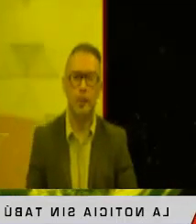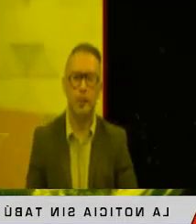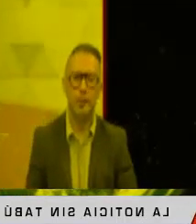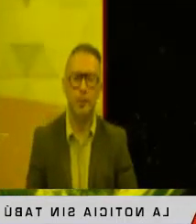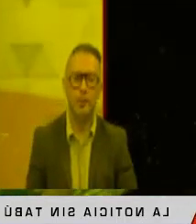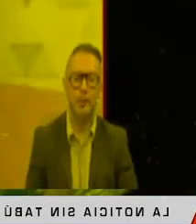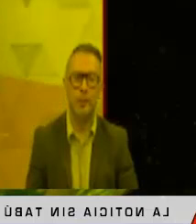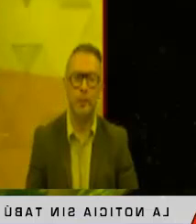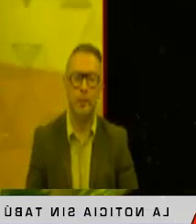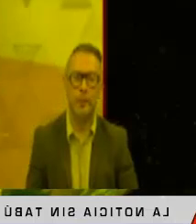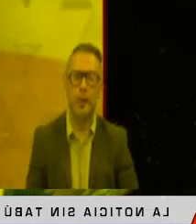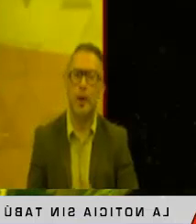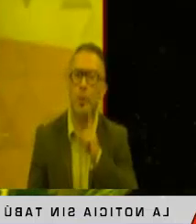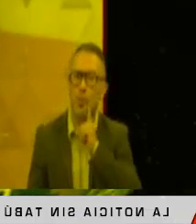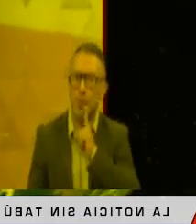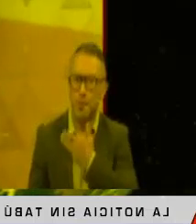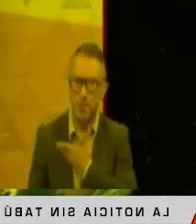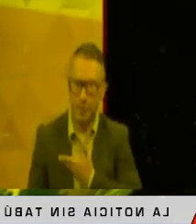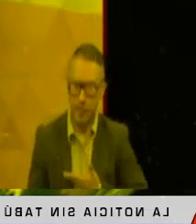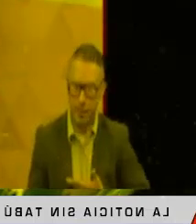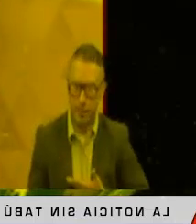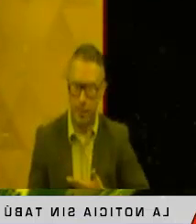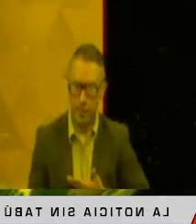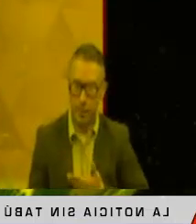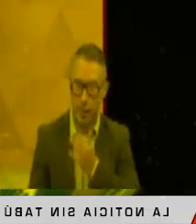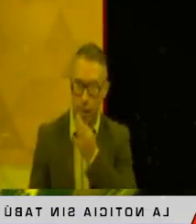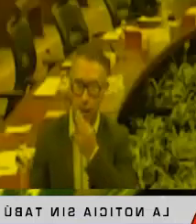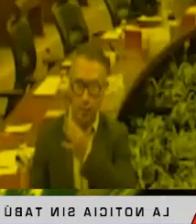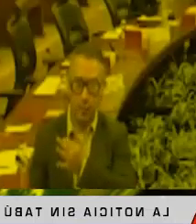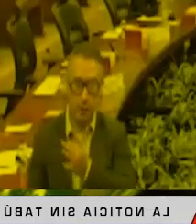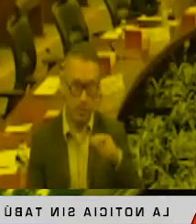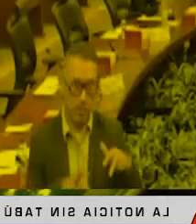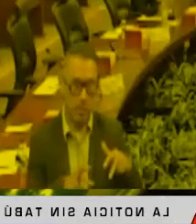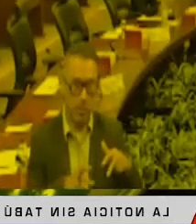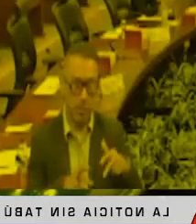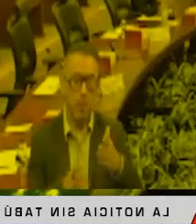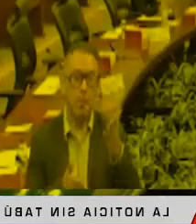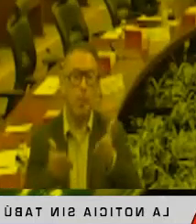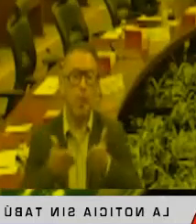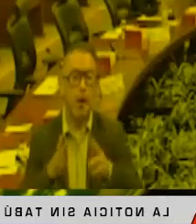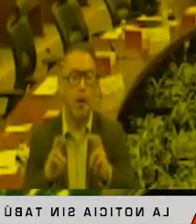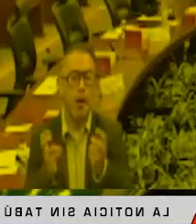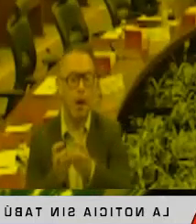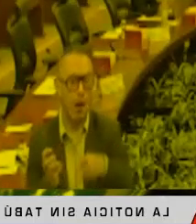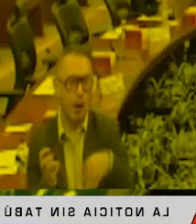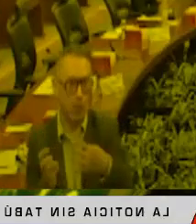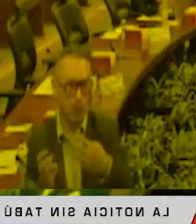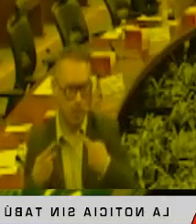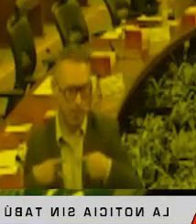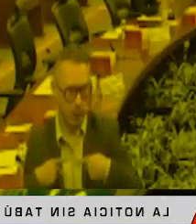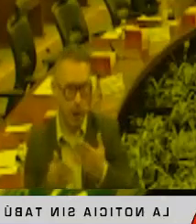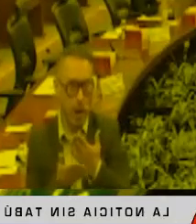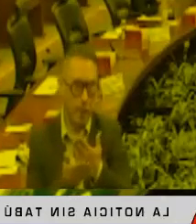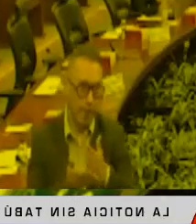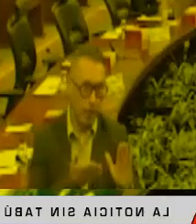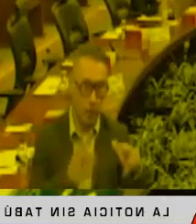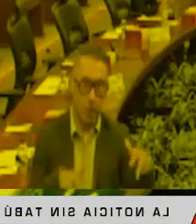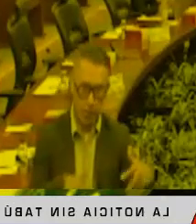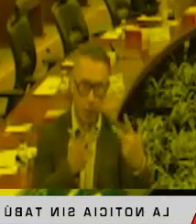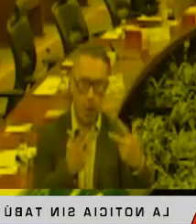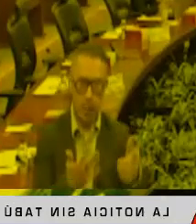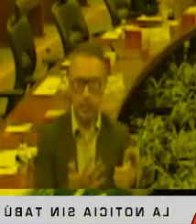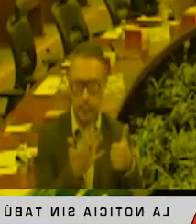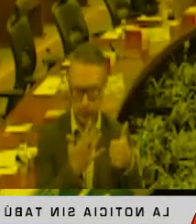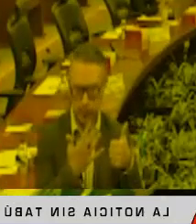asociación religiosa de una organización de la sociedad civil ni de la iniciativa privada y tampoco de los medios de comunicación es decir aquí en el